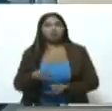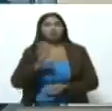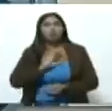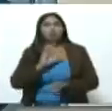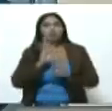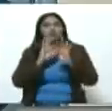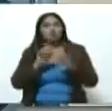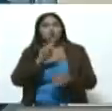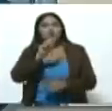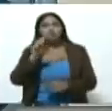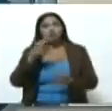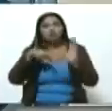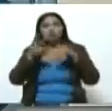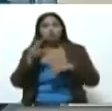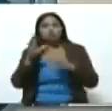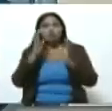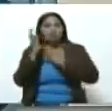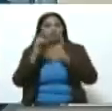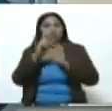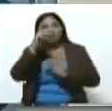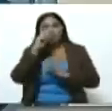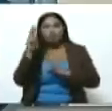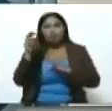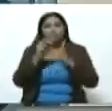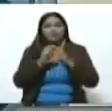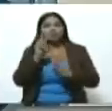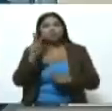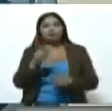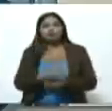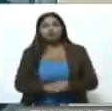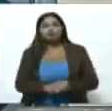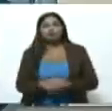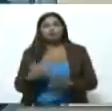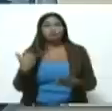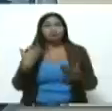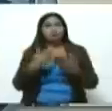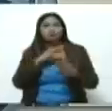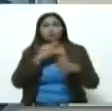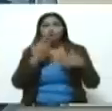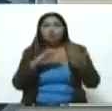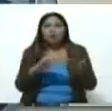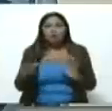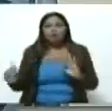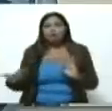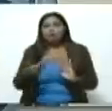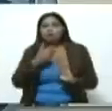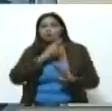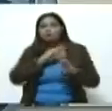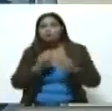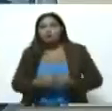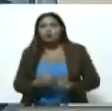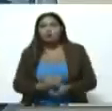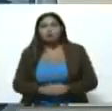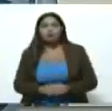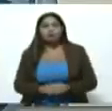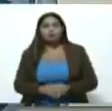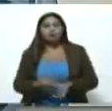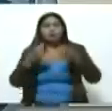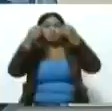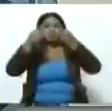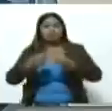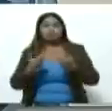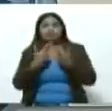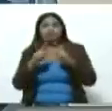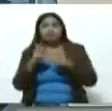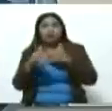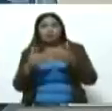11 y 12 de abril del año 2002. Decenas de muertos, heridos, privados ilegítimamente a la